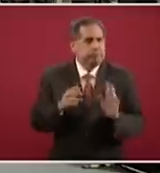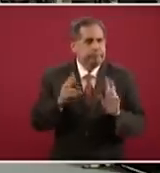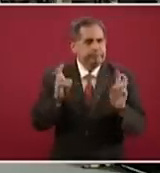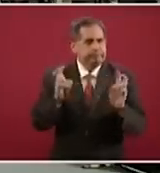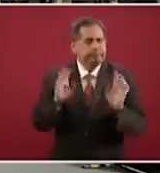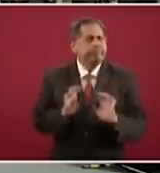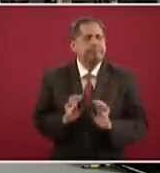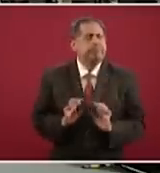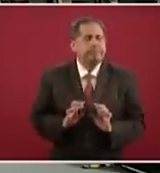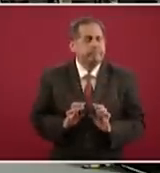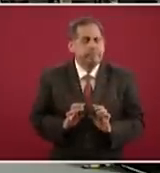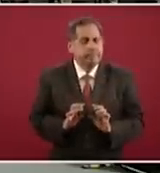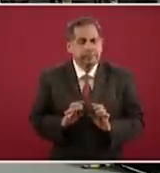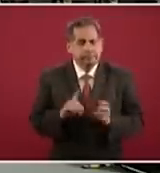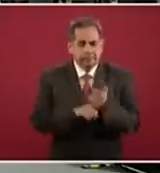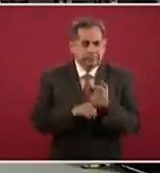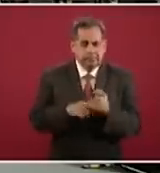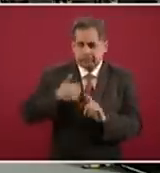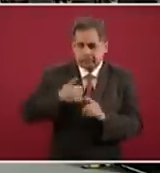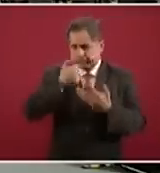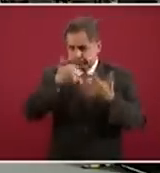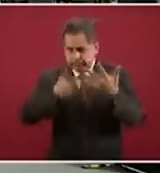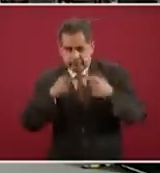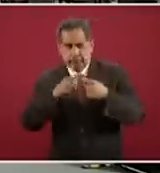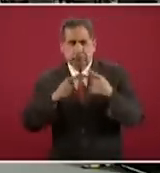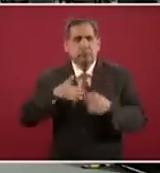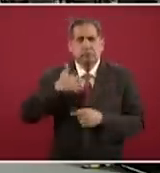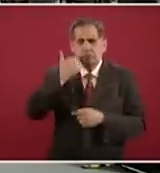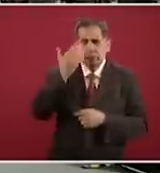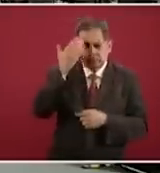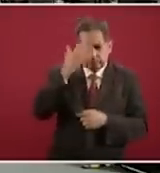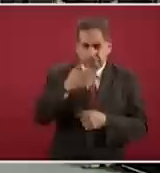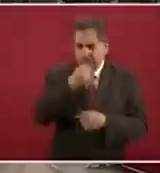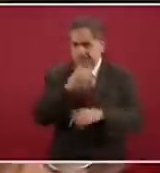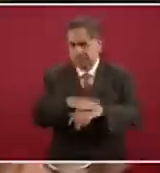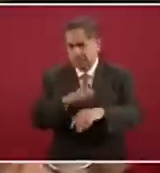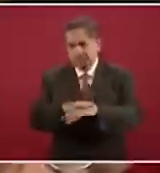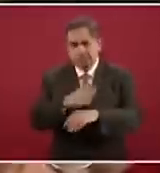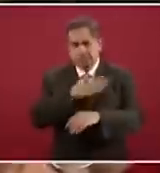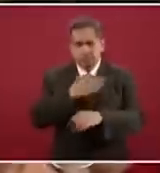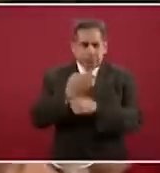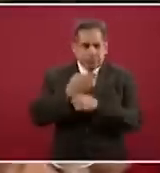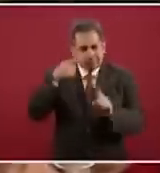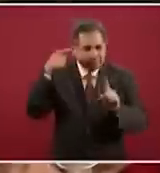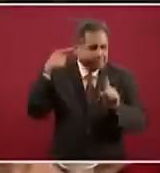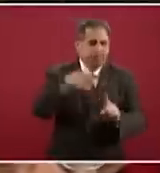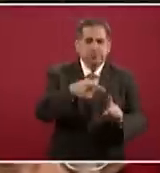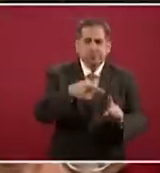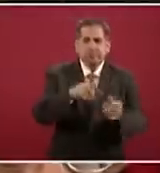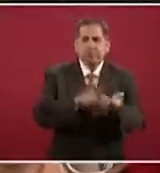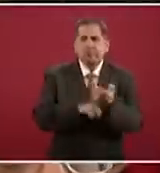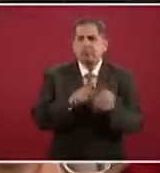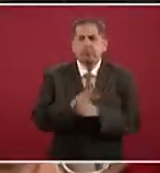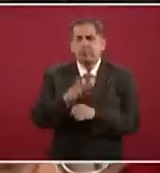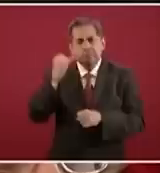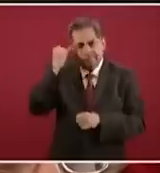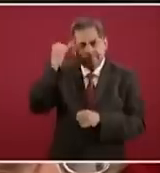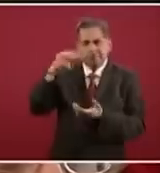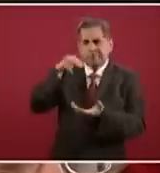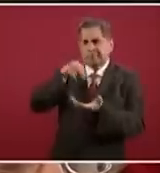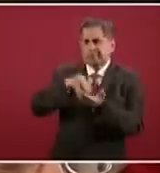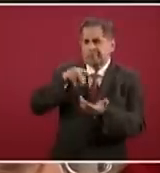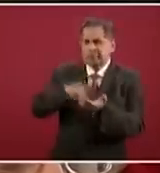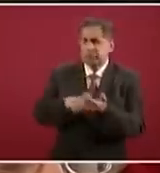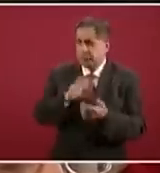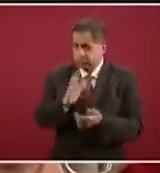tema de cada situación, quisiera yo llamar en este punto concreto, ¿cuál sería su postura? Si